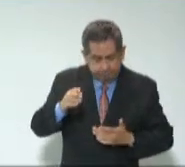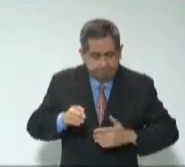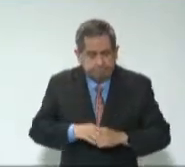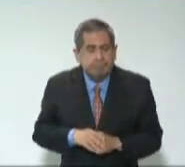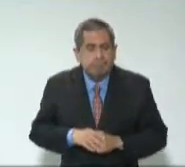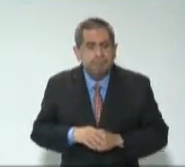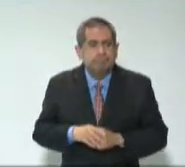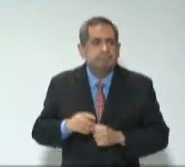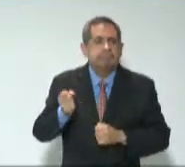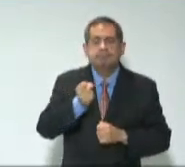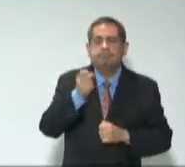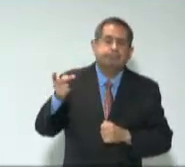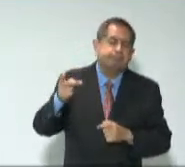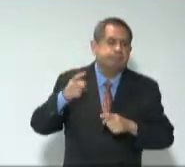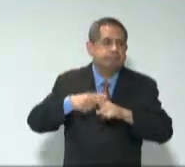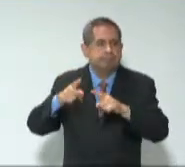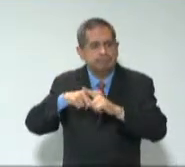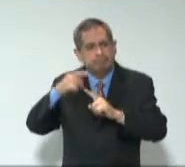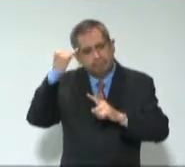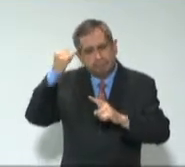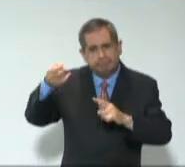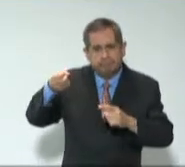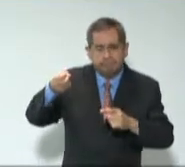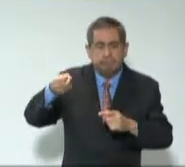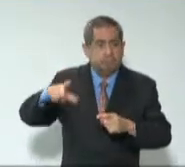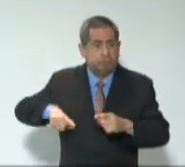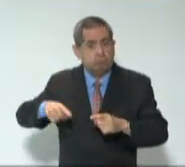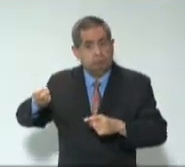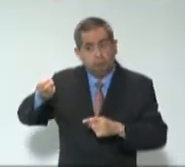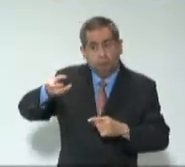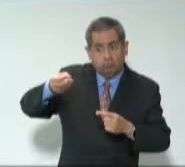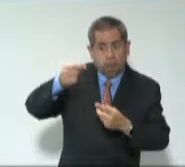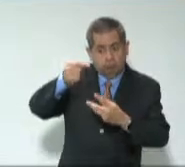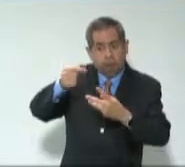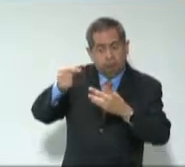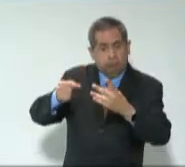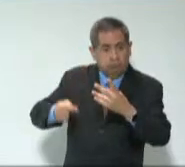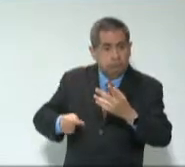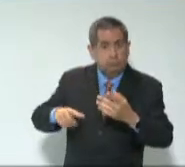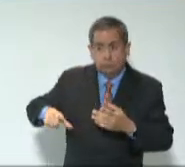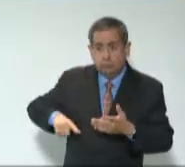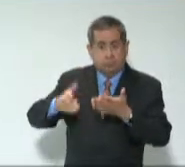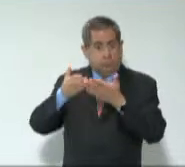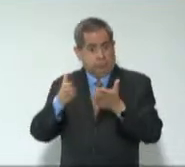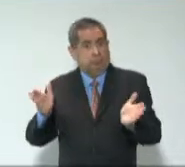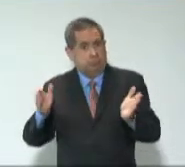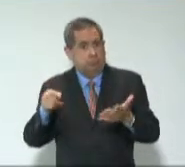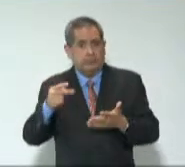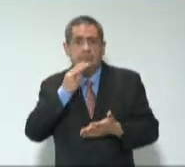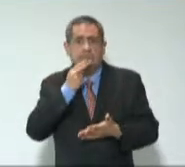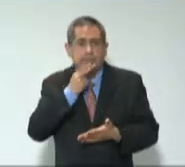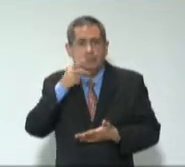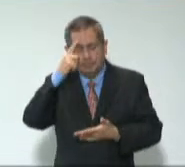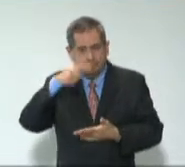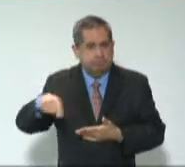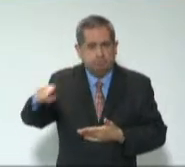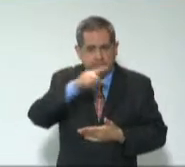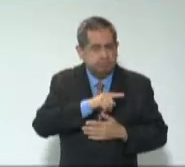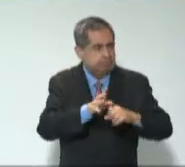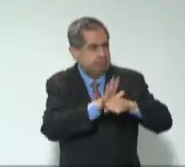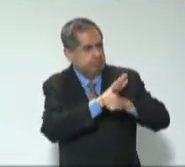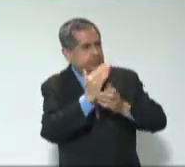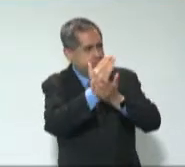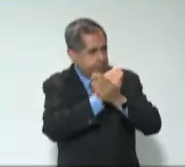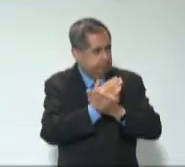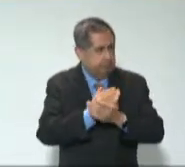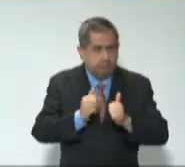todas las aportaciones que que que el gobierno ha hecho no el gobierno abierto ha hecho para para vencer al coronavirus